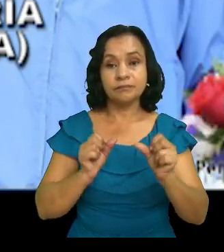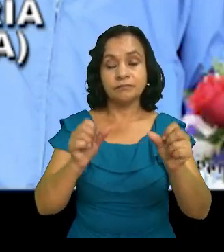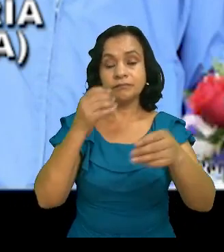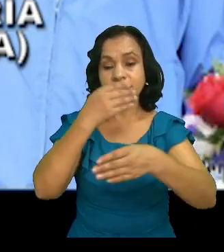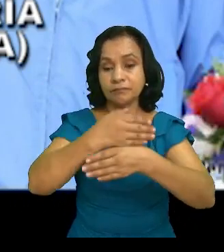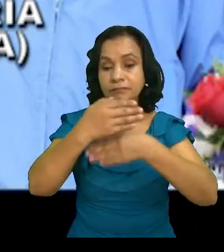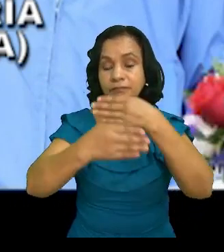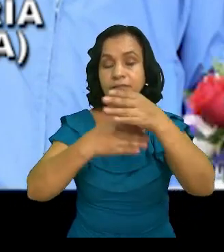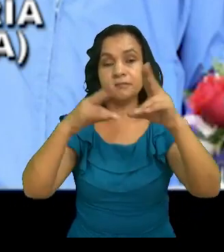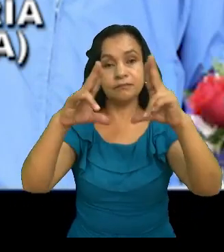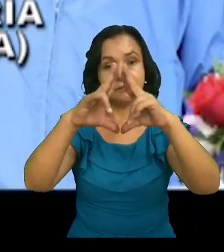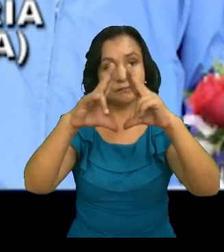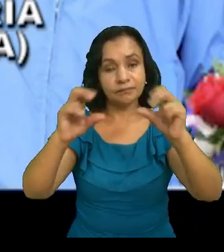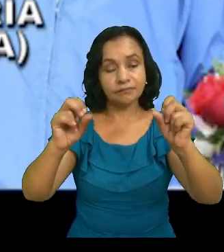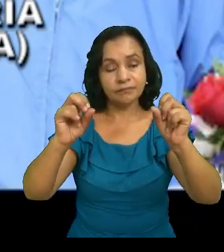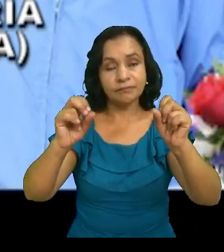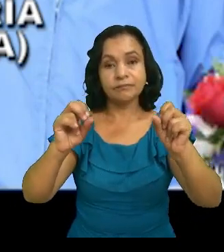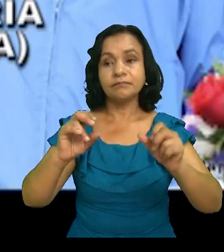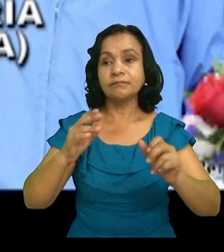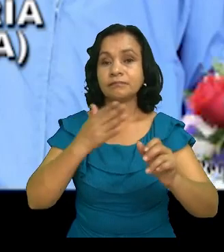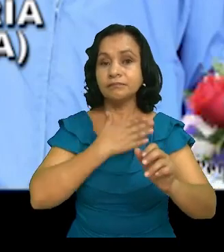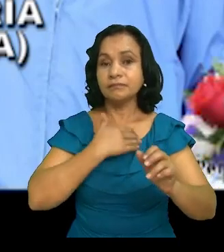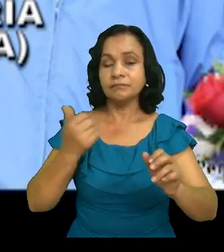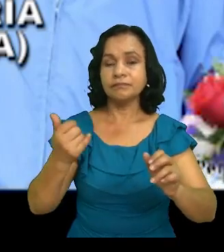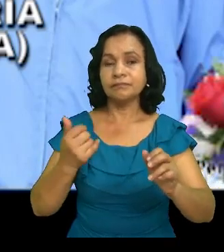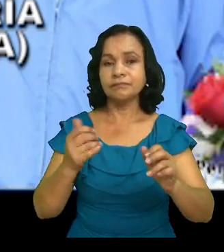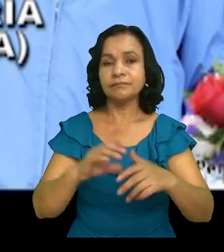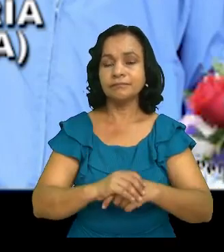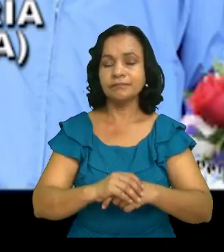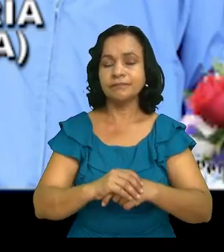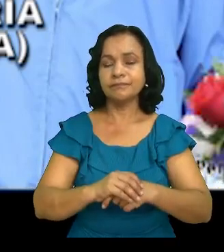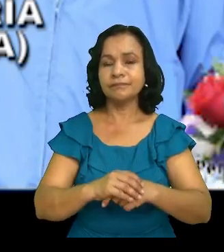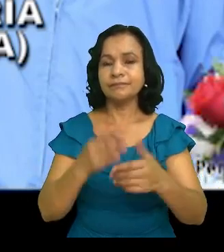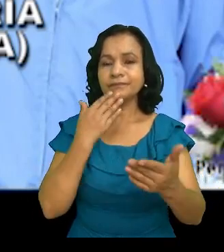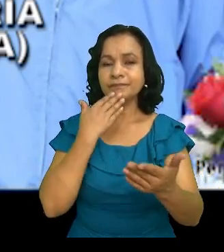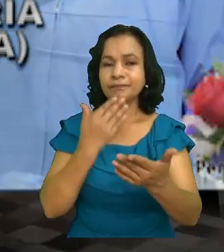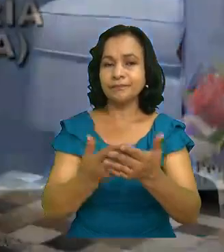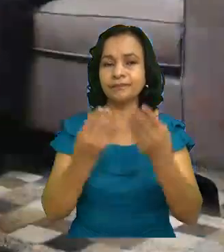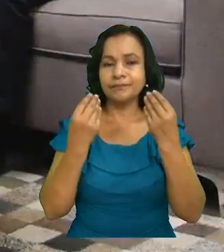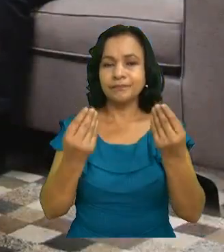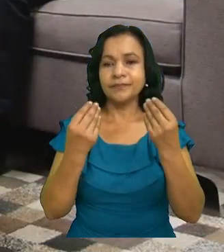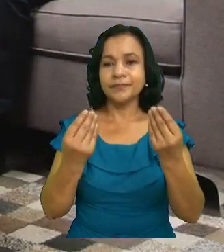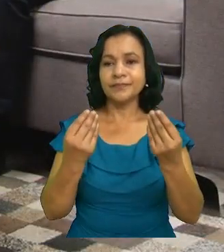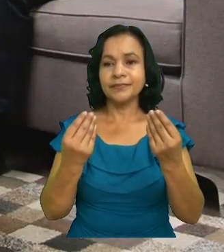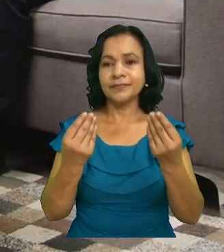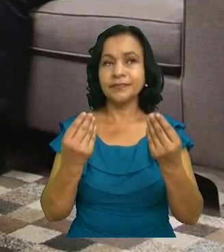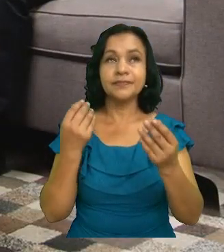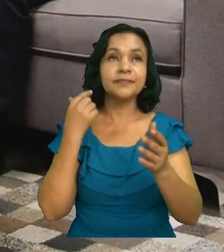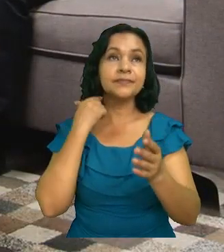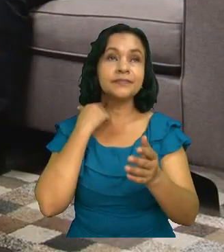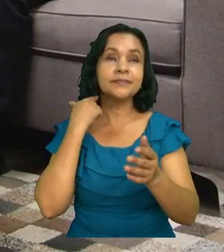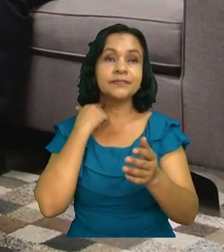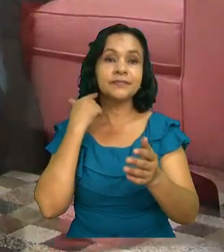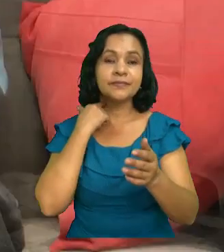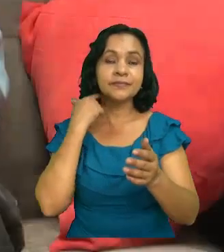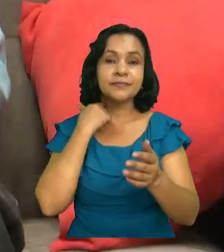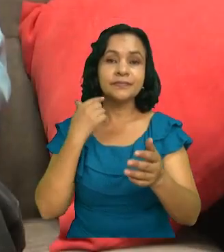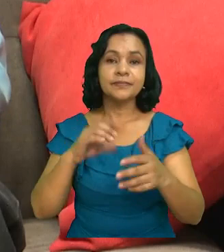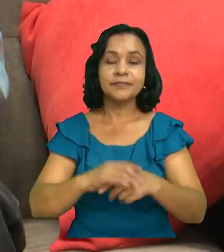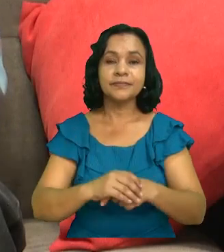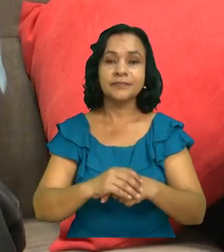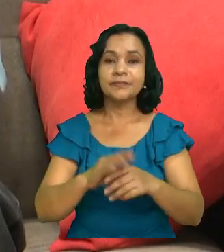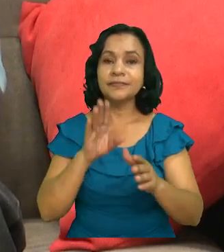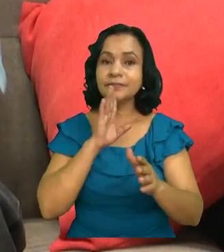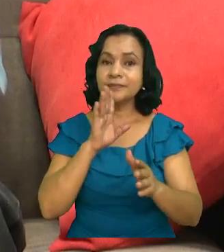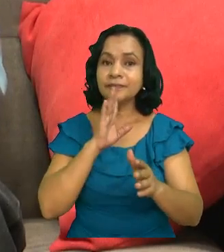construyendo una Nicaragua cada vez mejor. Claro que sí, compañero Oscar. Muchísimas gracias por su tiempo. Siempre una